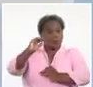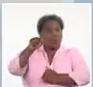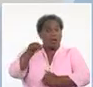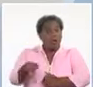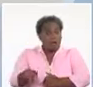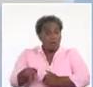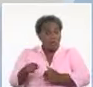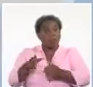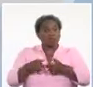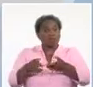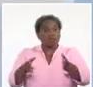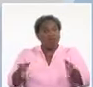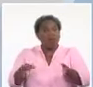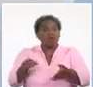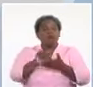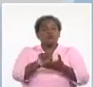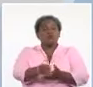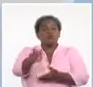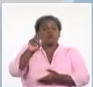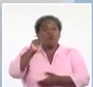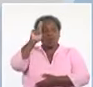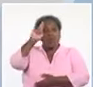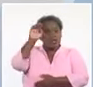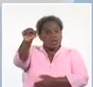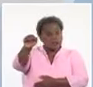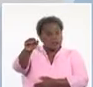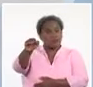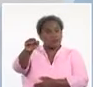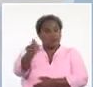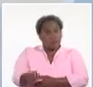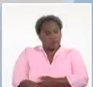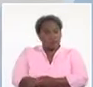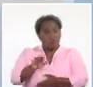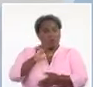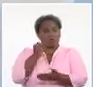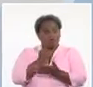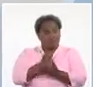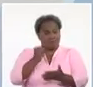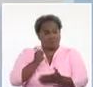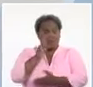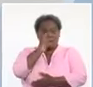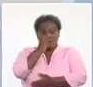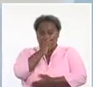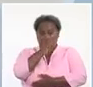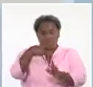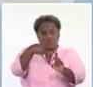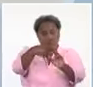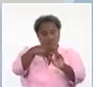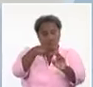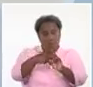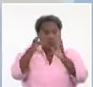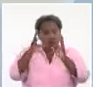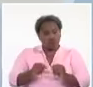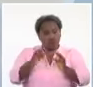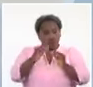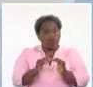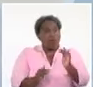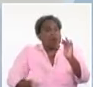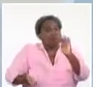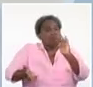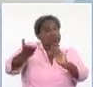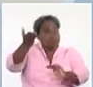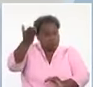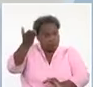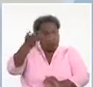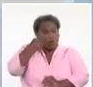el ingreso de estos pacientes, y que realmente es una cifra muy elevada, que cuando se incrementa la